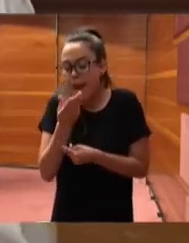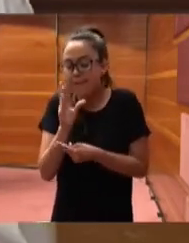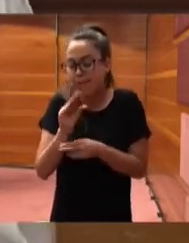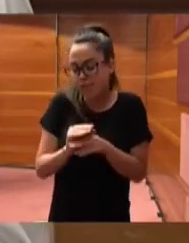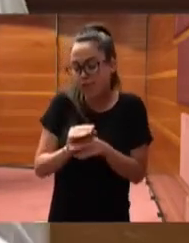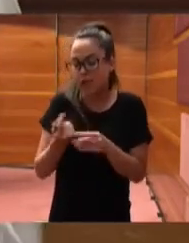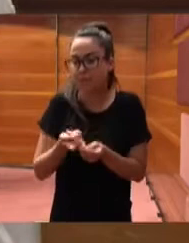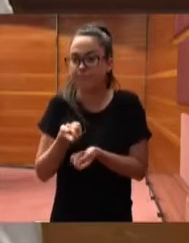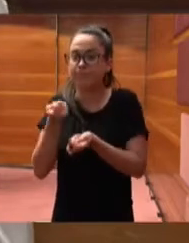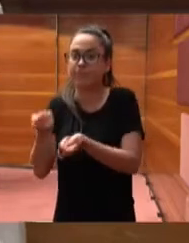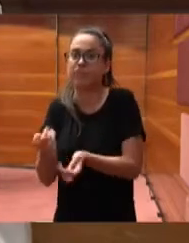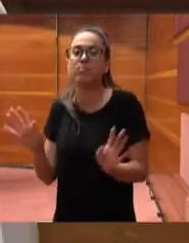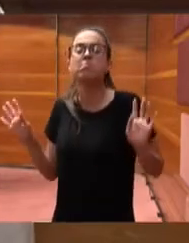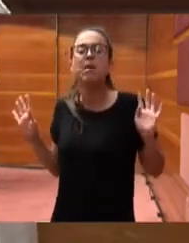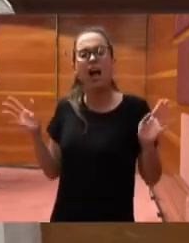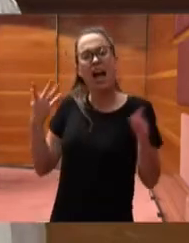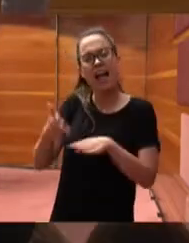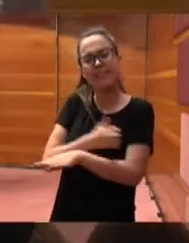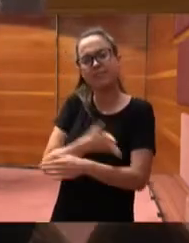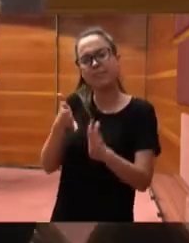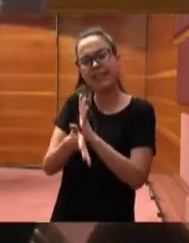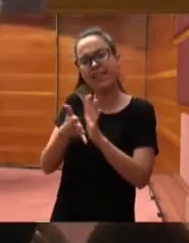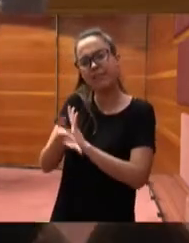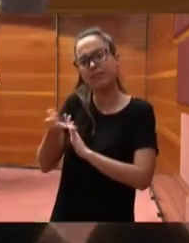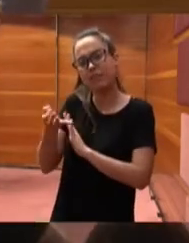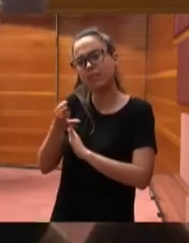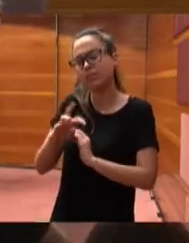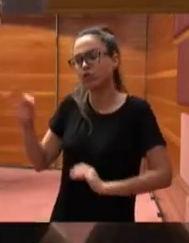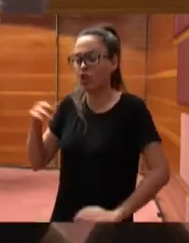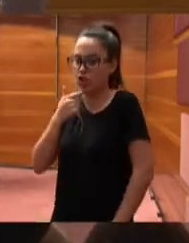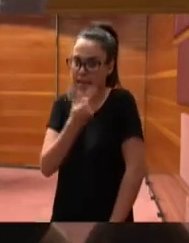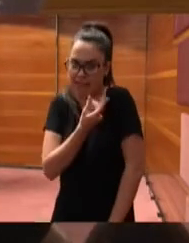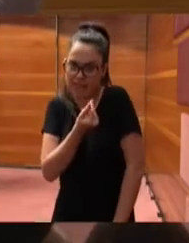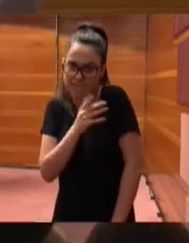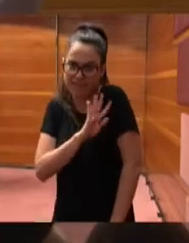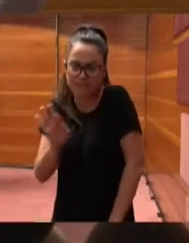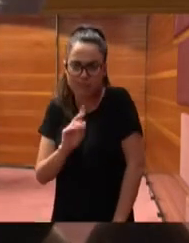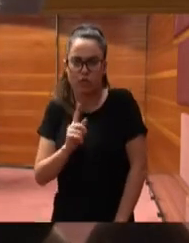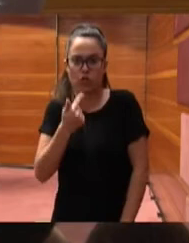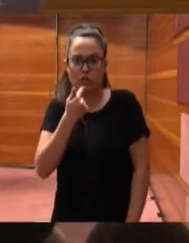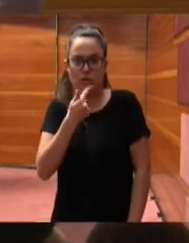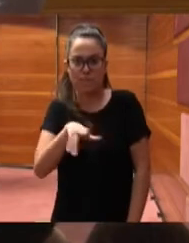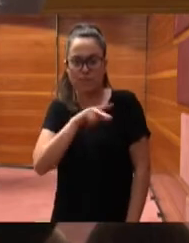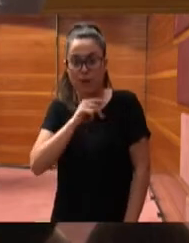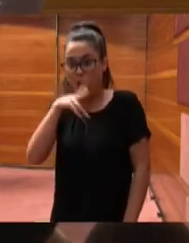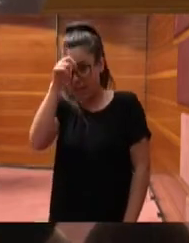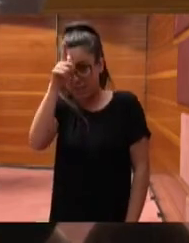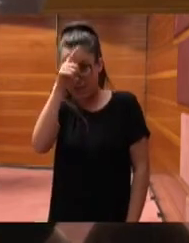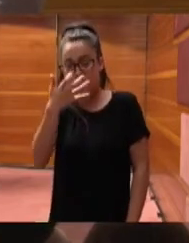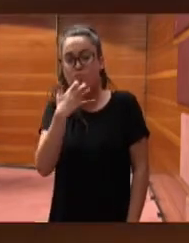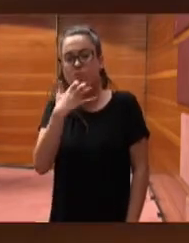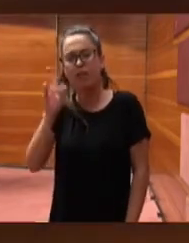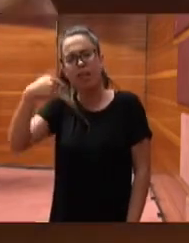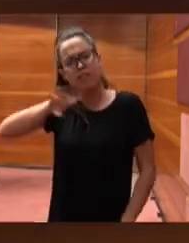muy bien explicado el por qué y para qué. Yo hablo más bien de un premio, ¿eh? Y estaba acordándome de tu ejemplo de en Alemania está obligado